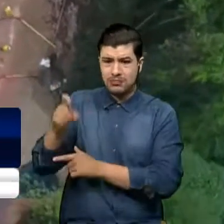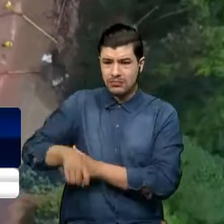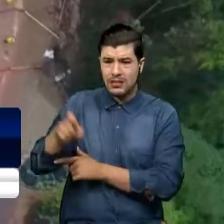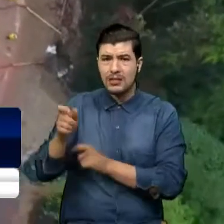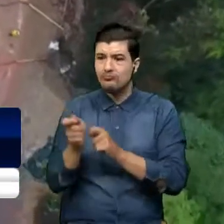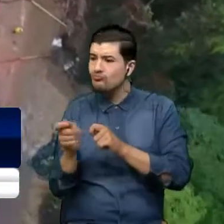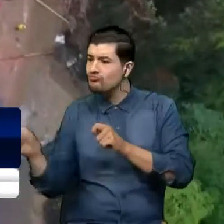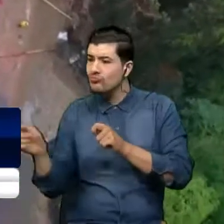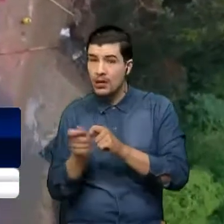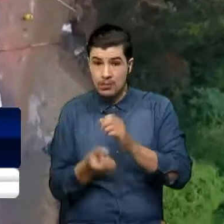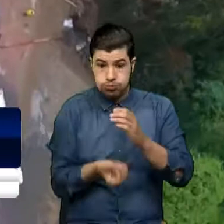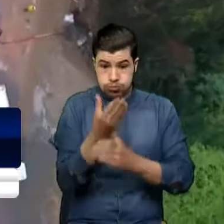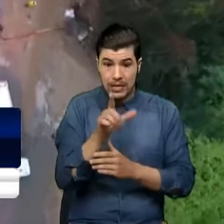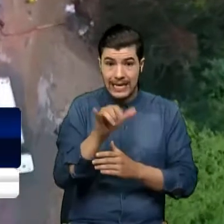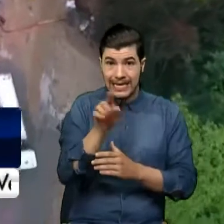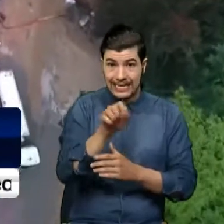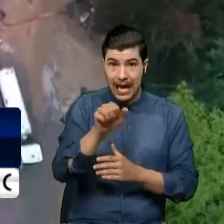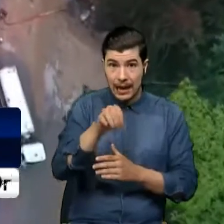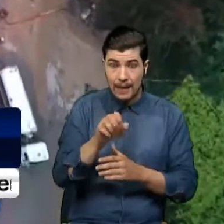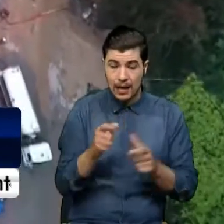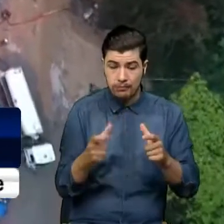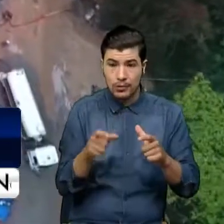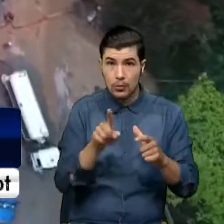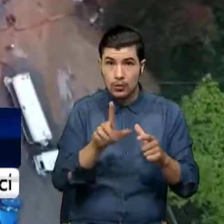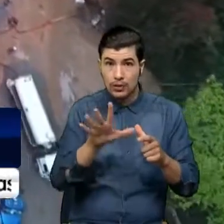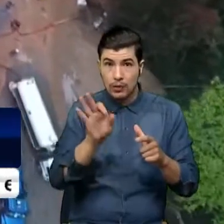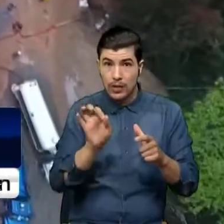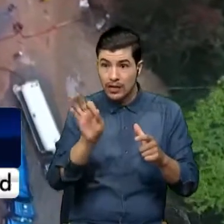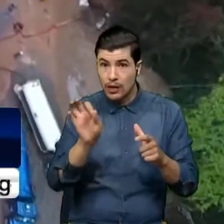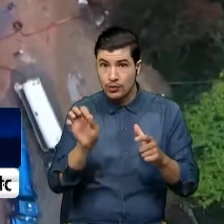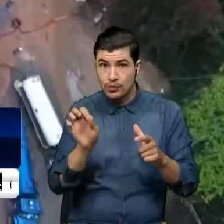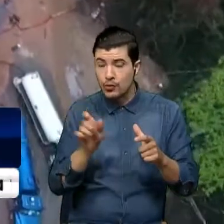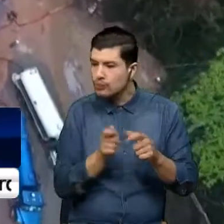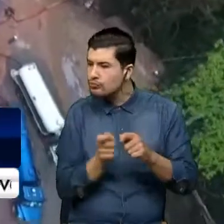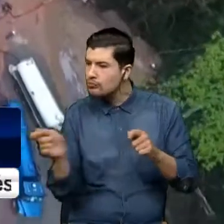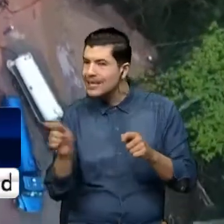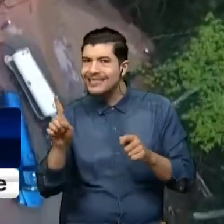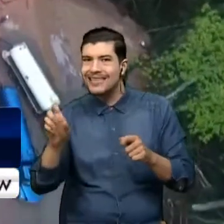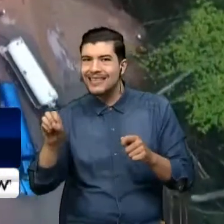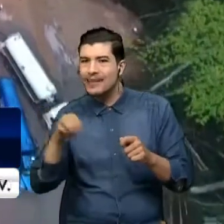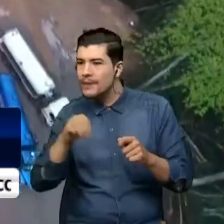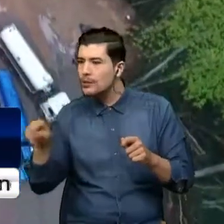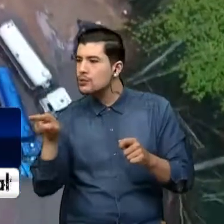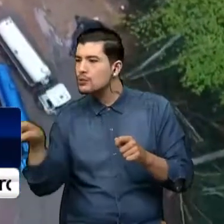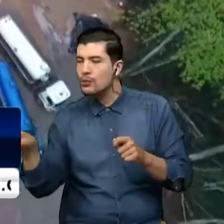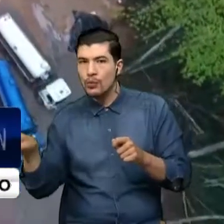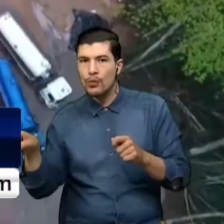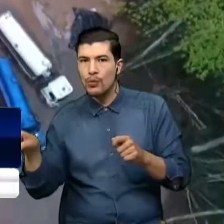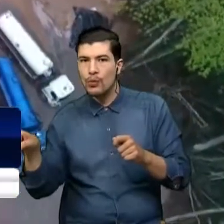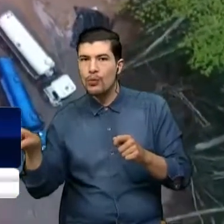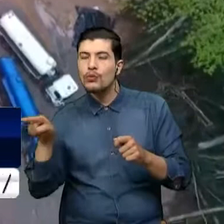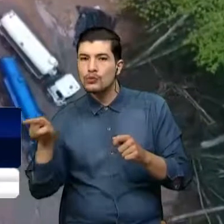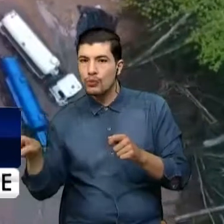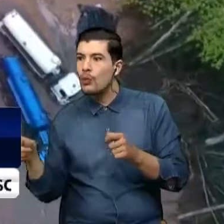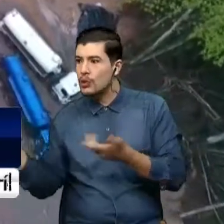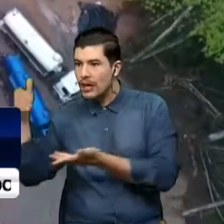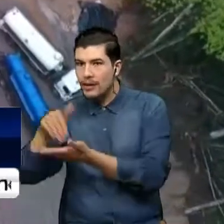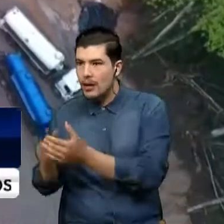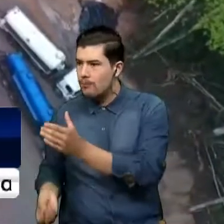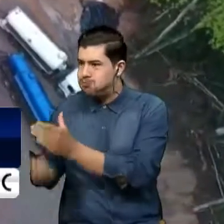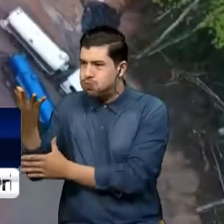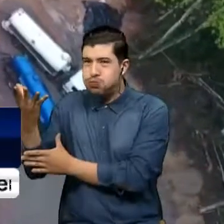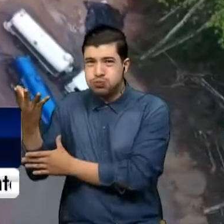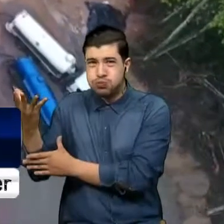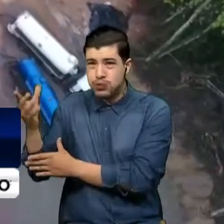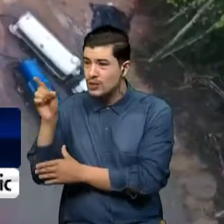60 metros de distancia del pozo Lizama 158, donde según la empresa Ecopetrol, ya habría detenido la emanación de aceite